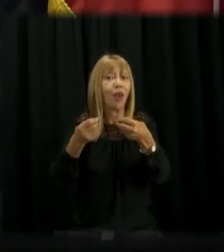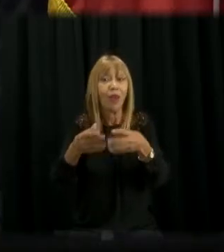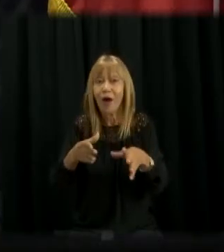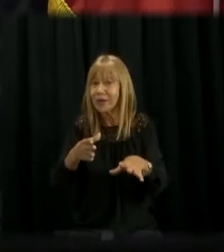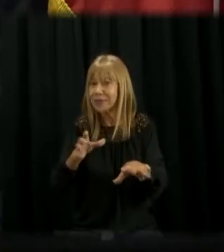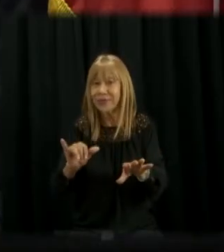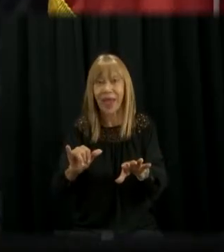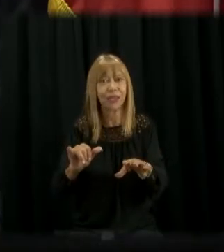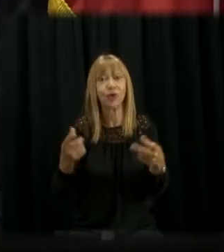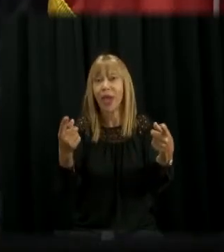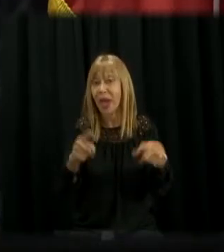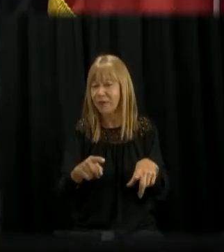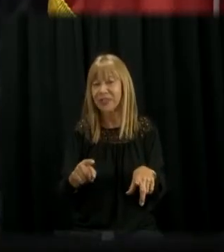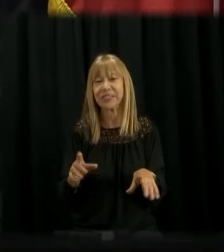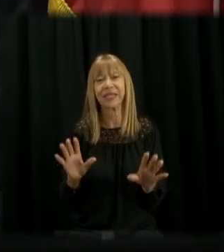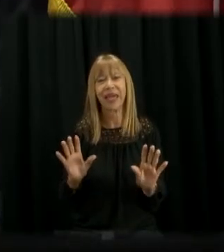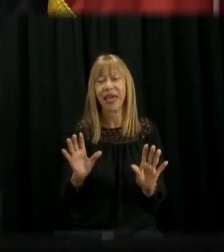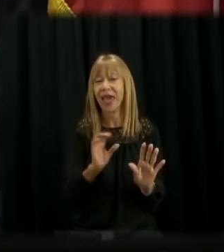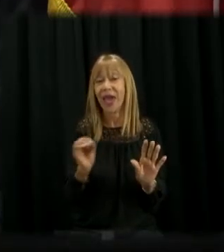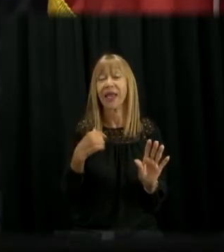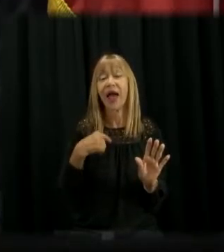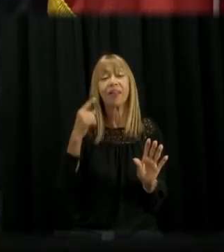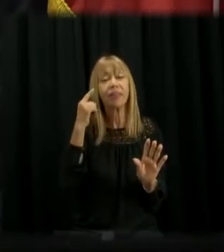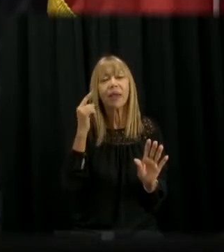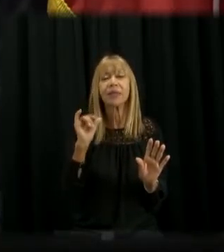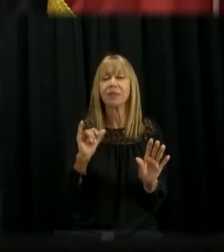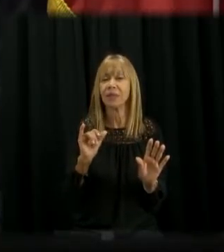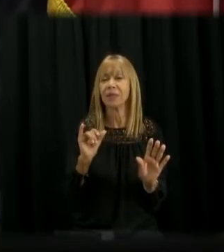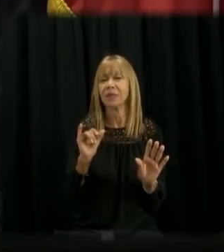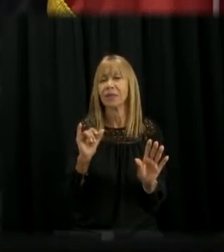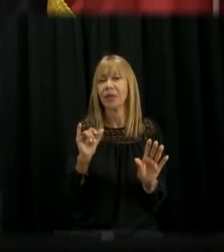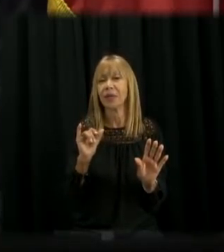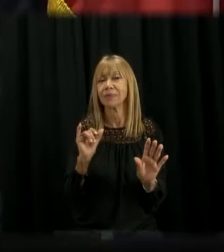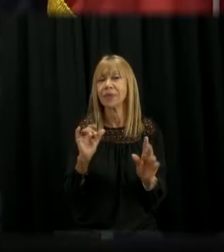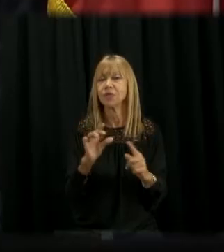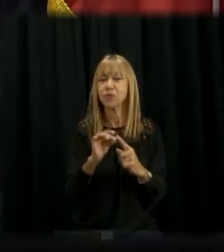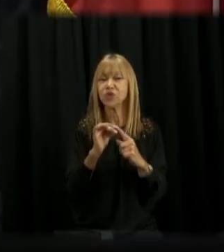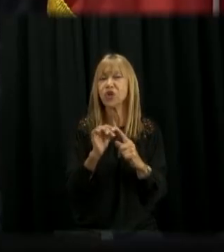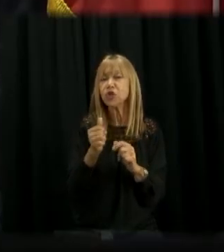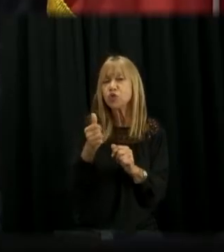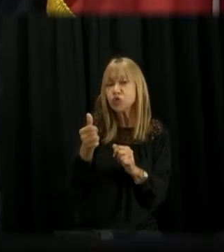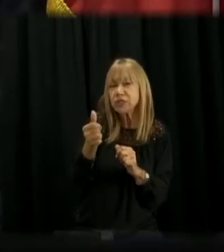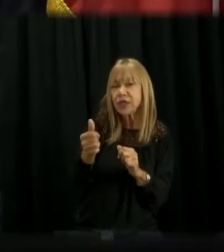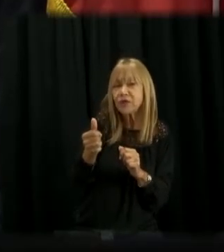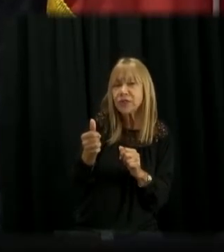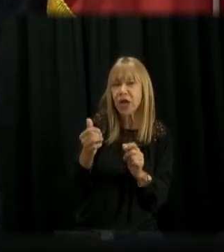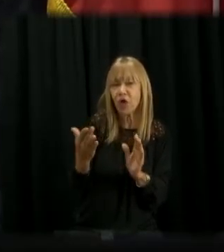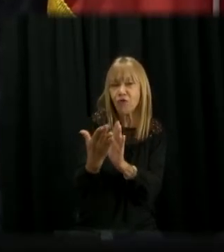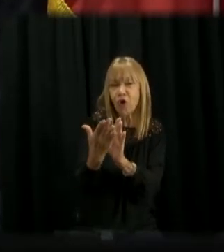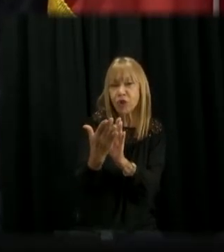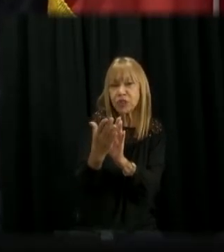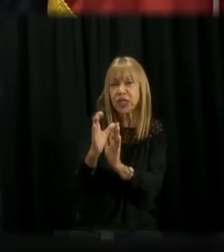hemos perdido ese hábito y entiendo que particularmente usted